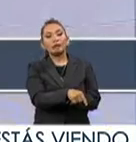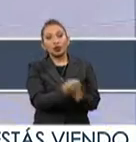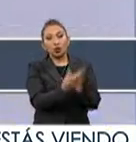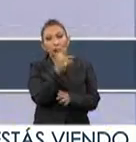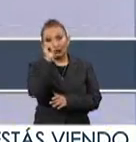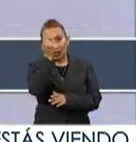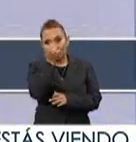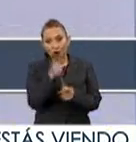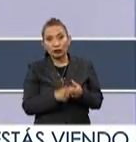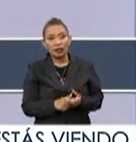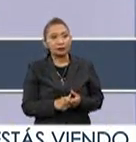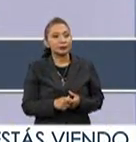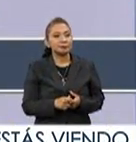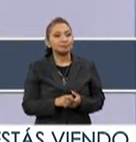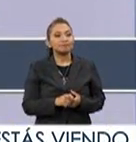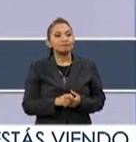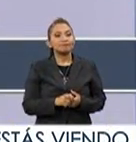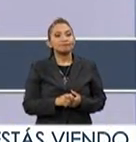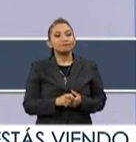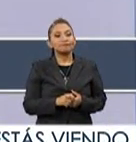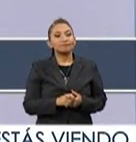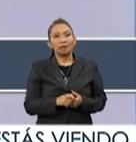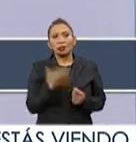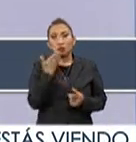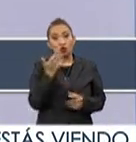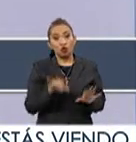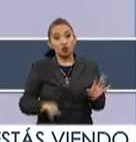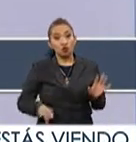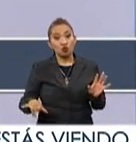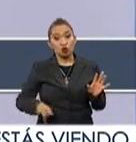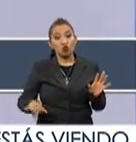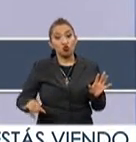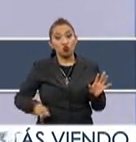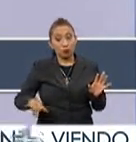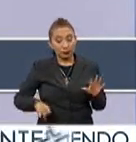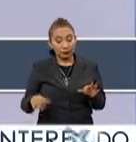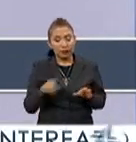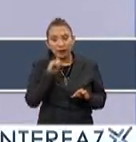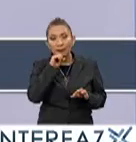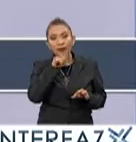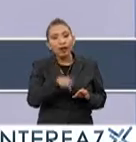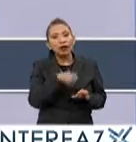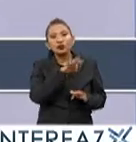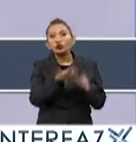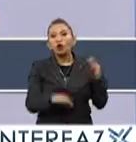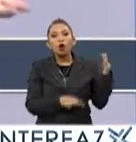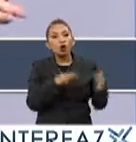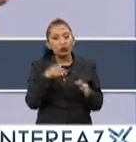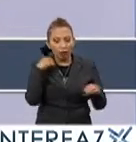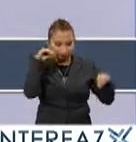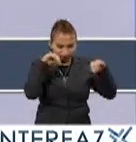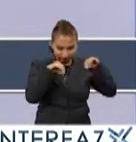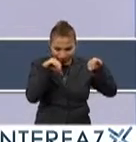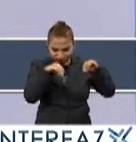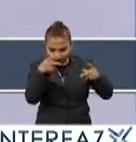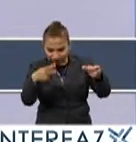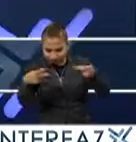nuevas tecnologías que va a estar muy interesante. Vamos a tener toda la